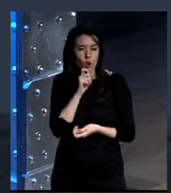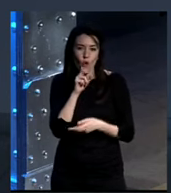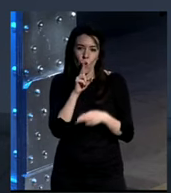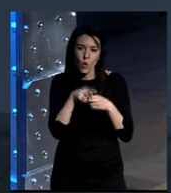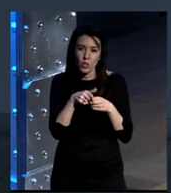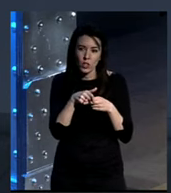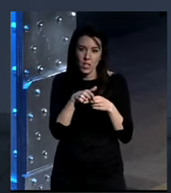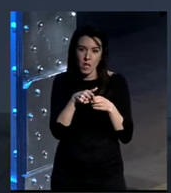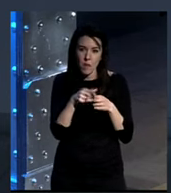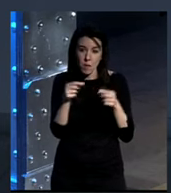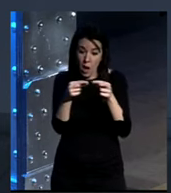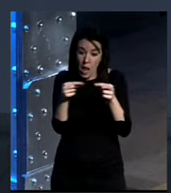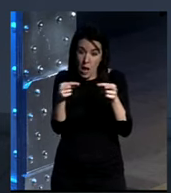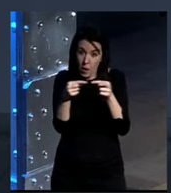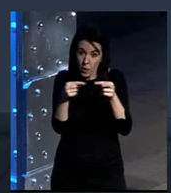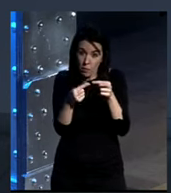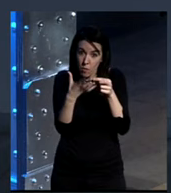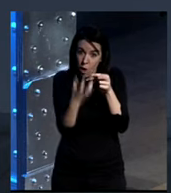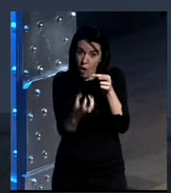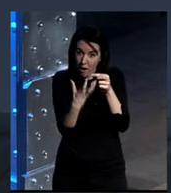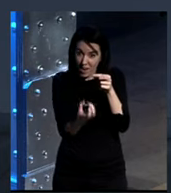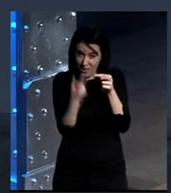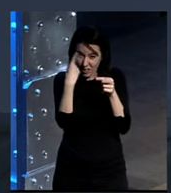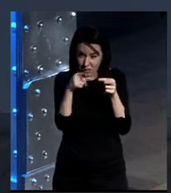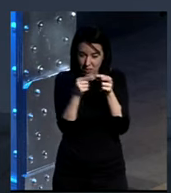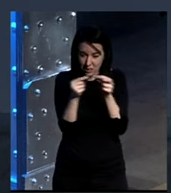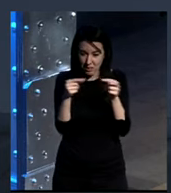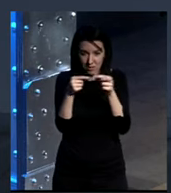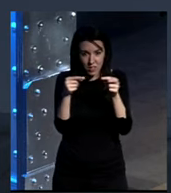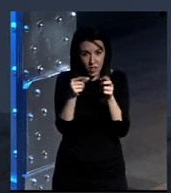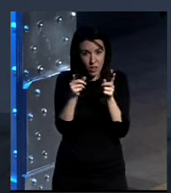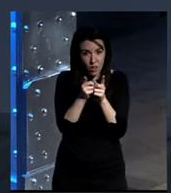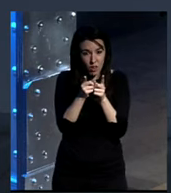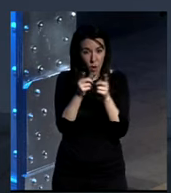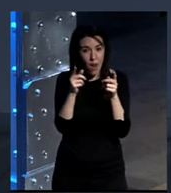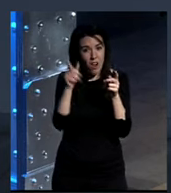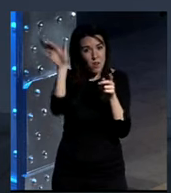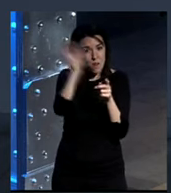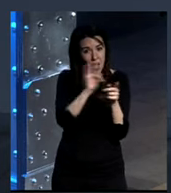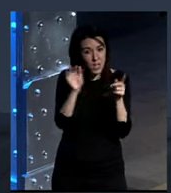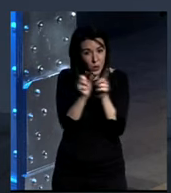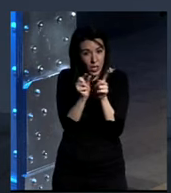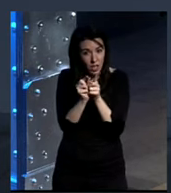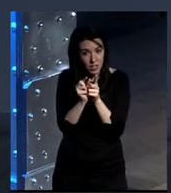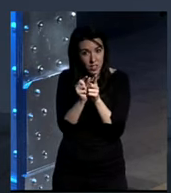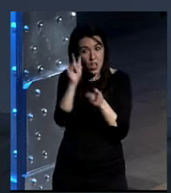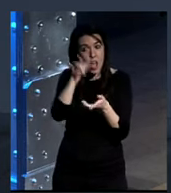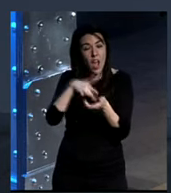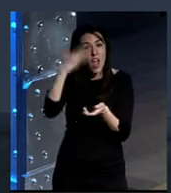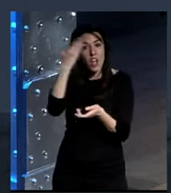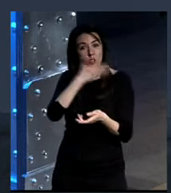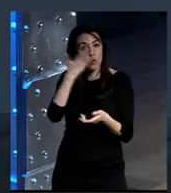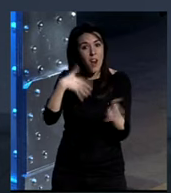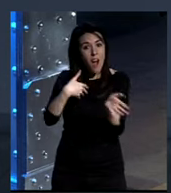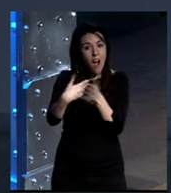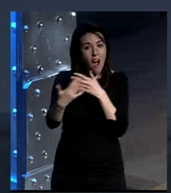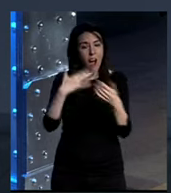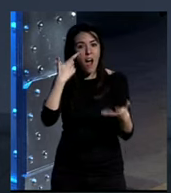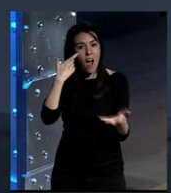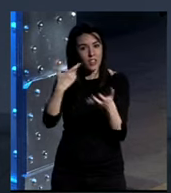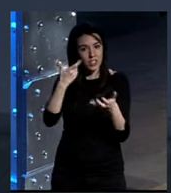los microfilms, me pasó esos microfilms de la Escuela Central de Artes y Oficios de París, donde